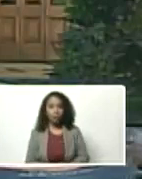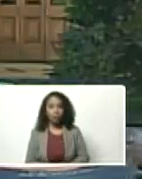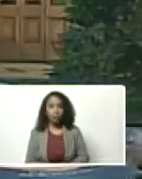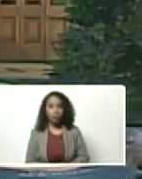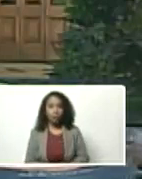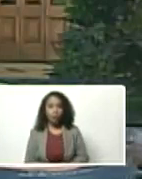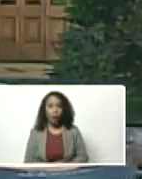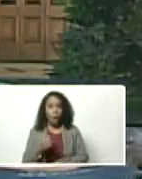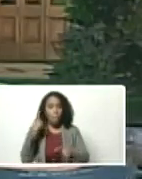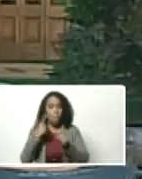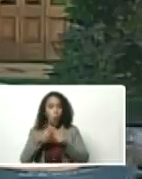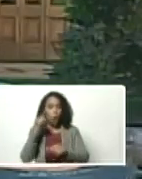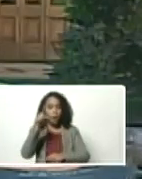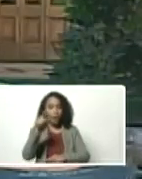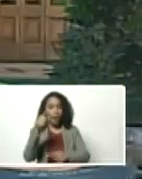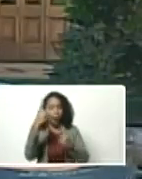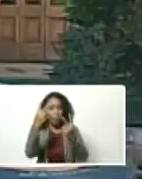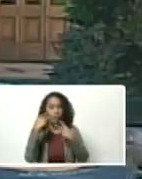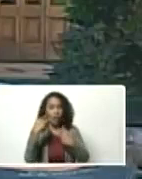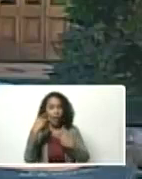Es por ti que me ves en San Félix.